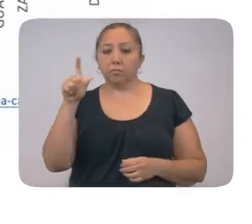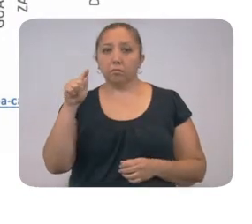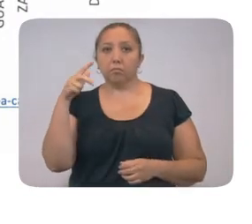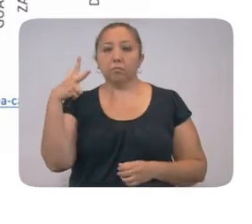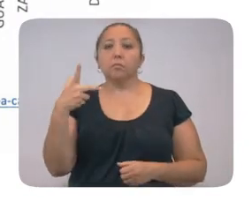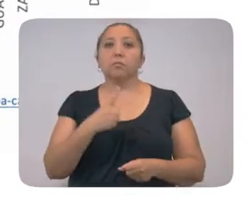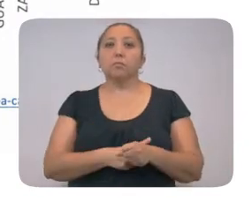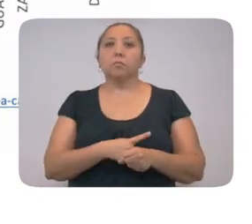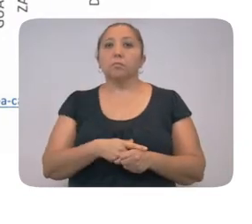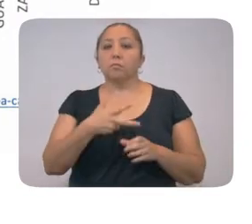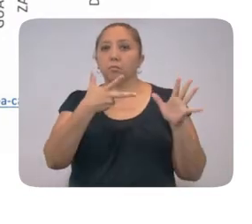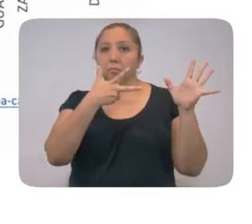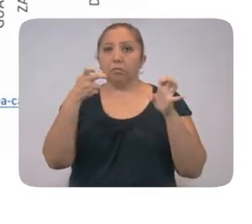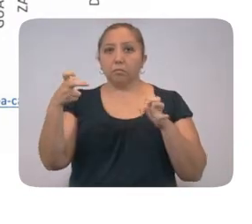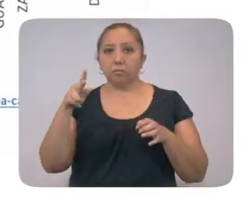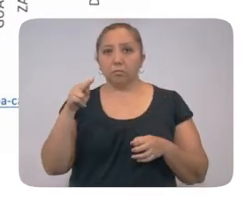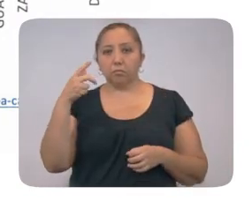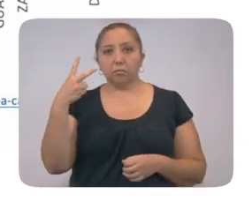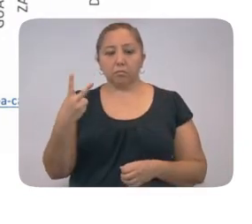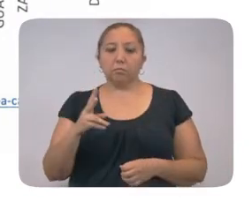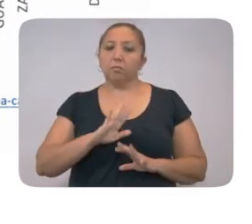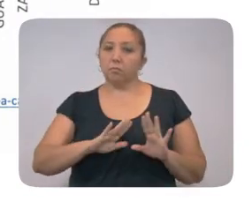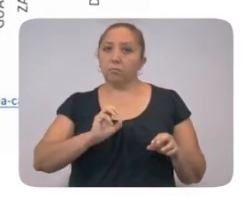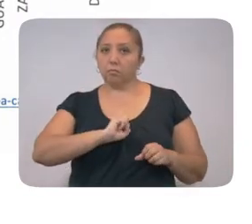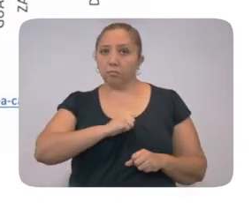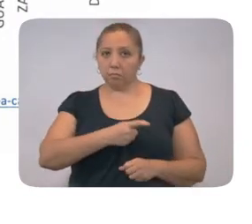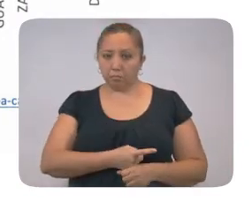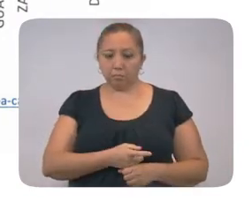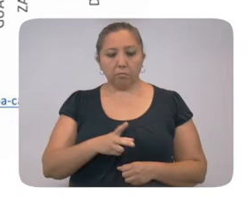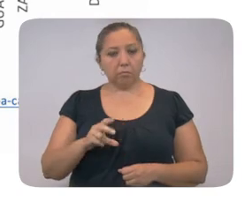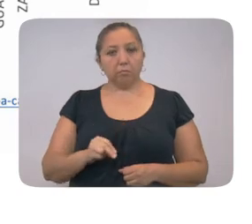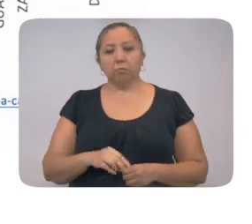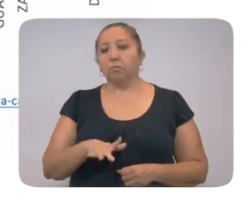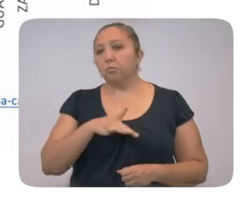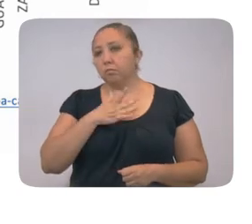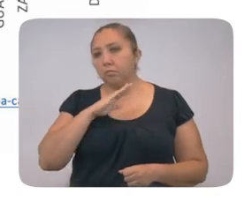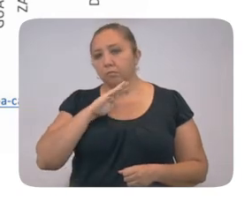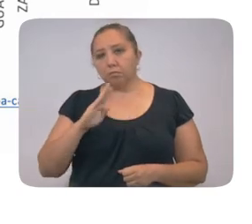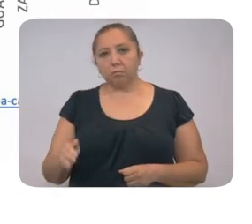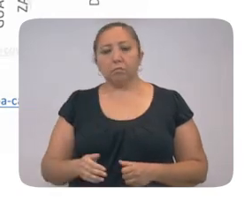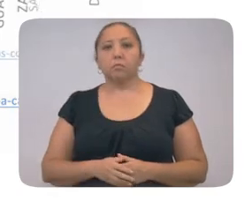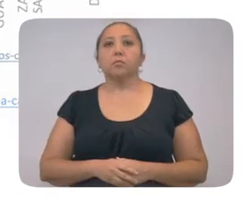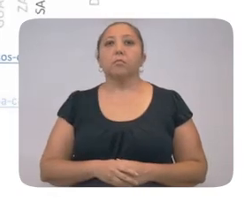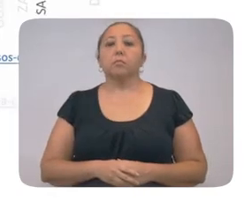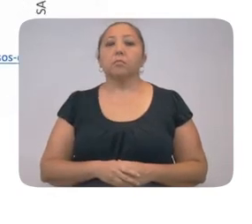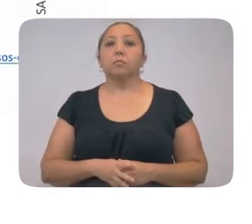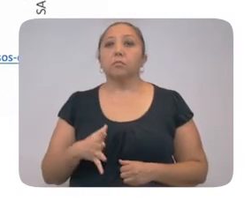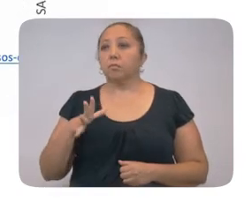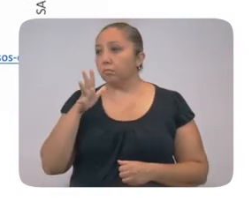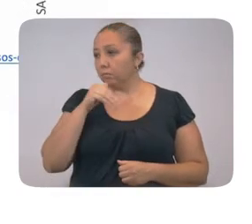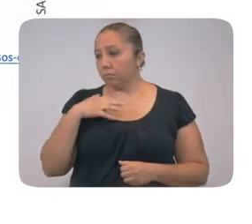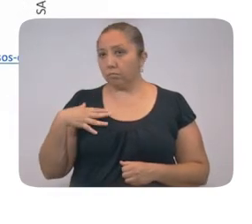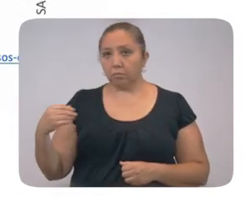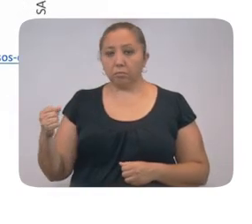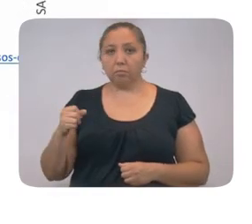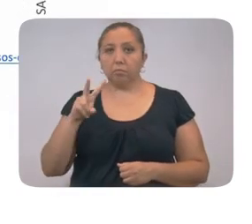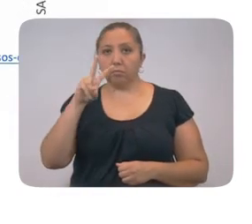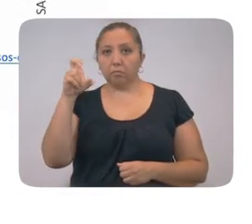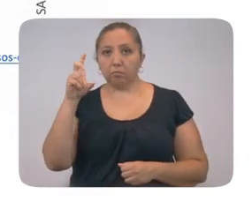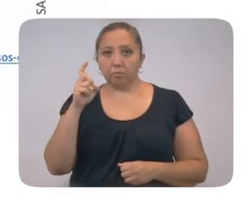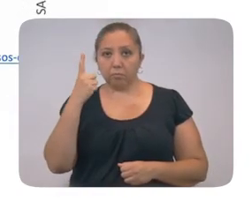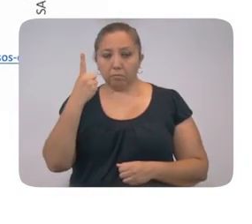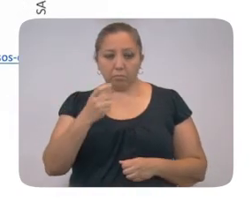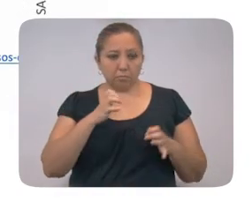casos confirmados, 882 ya se recuperaron, no presentan síntomas ni pueden contagiar. 231